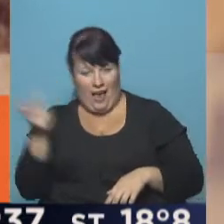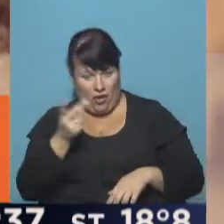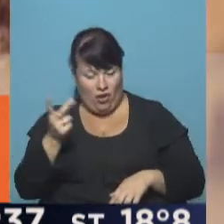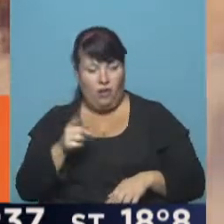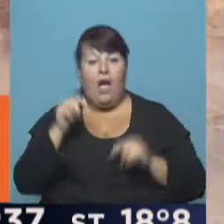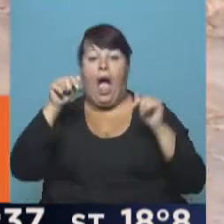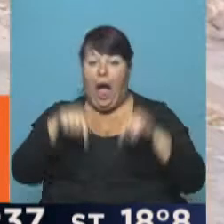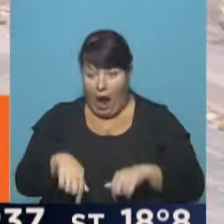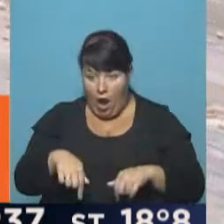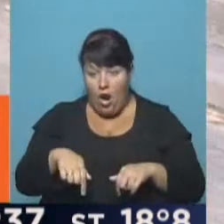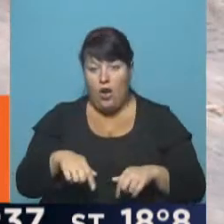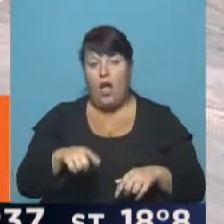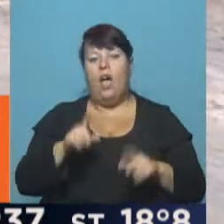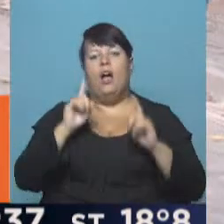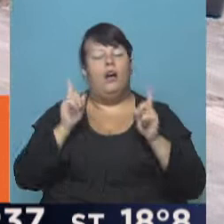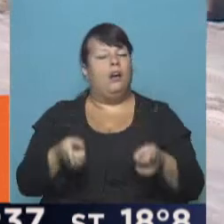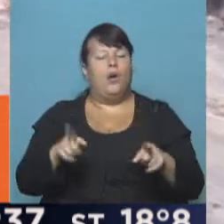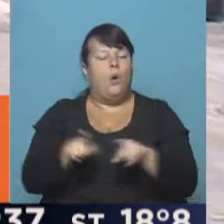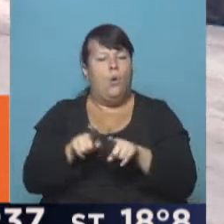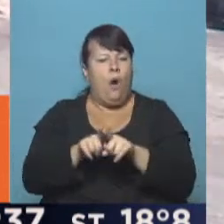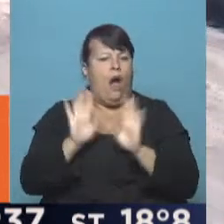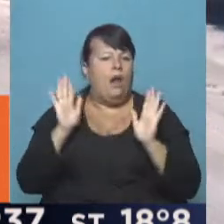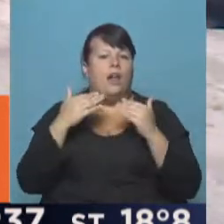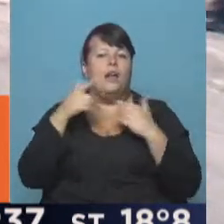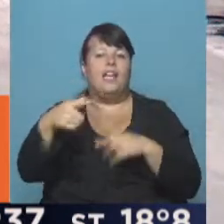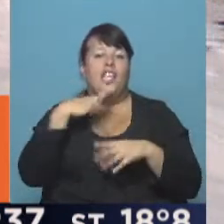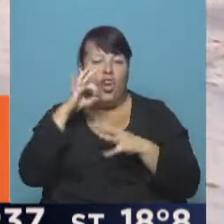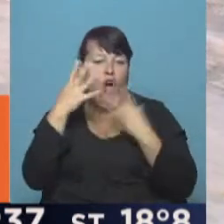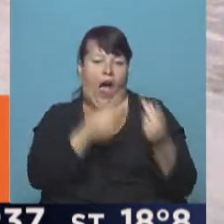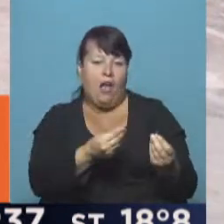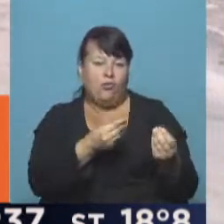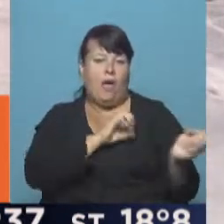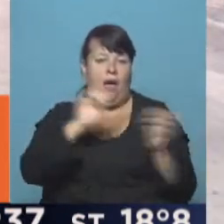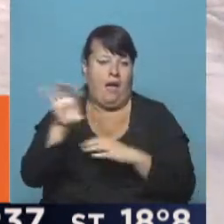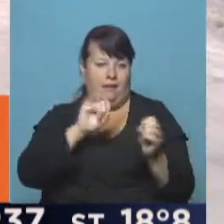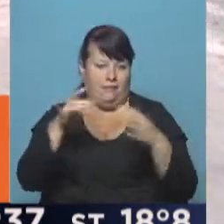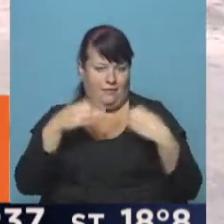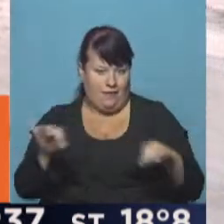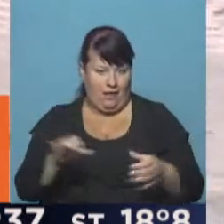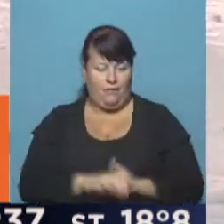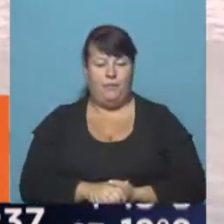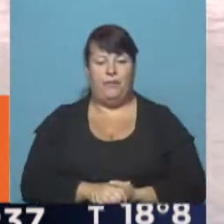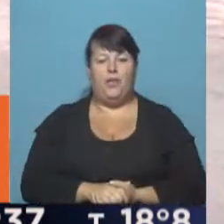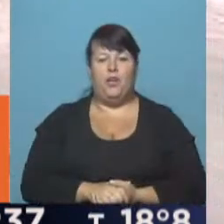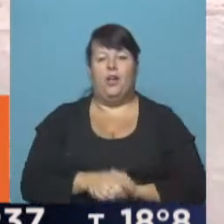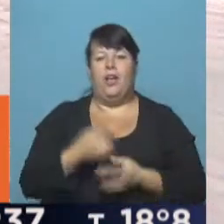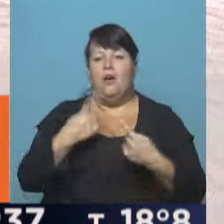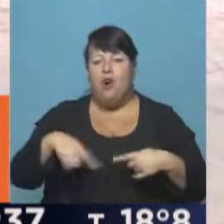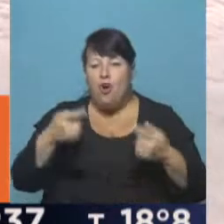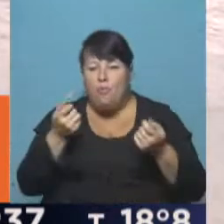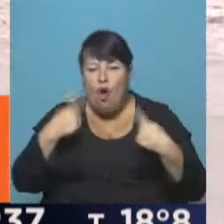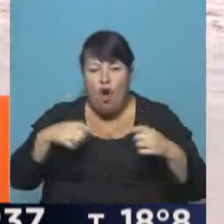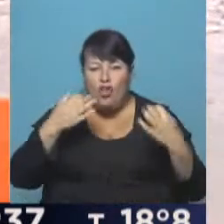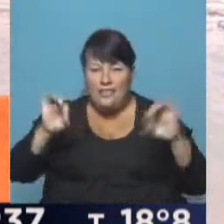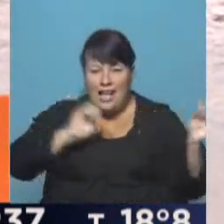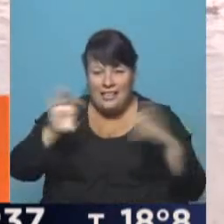Y en esta oportunidad se pusieron literalmente en manos de su hijo, que lideró la evacuación. Todo lo poco que pudimos rescatar son